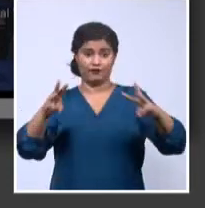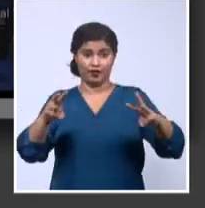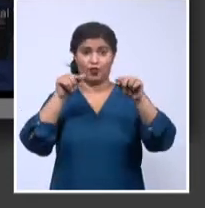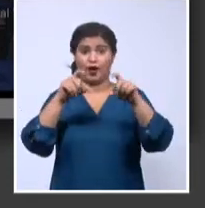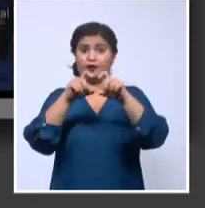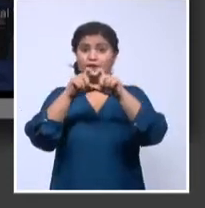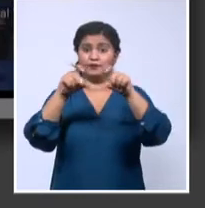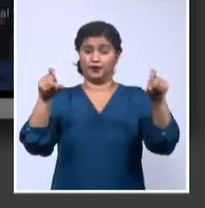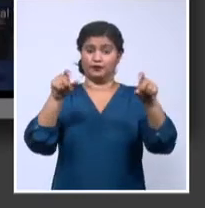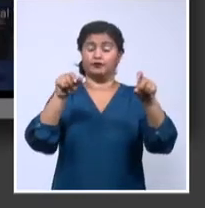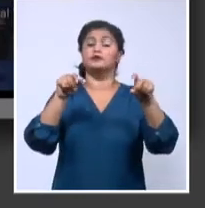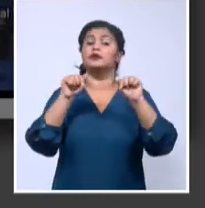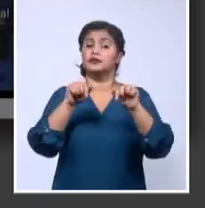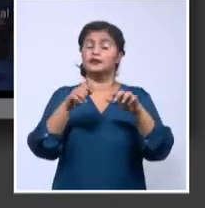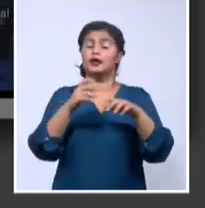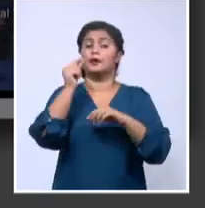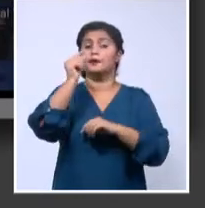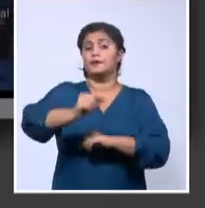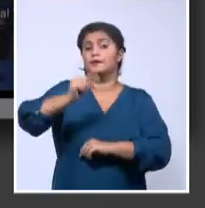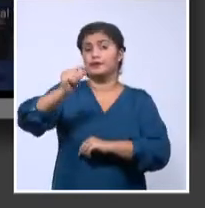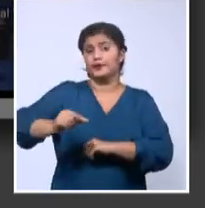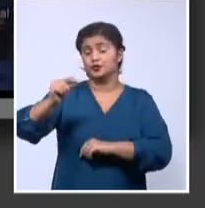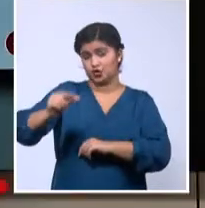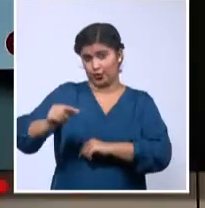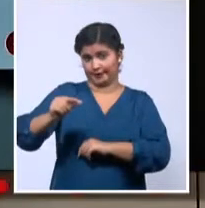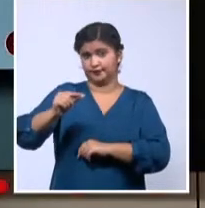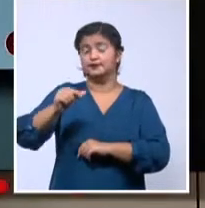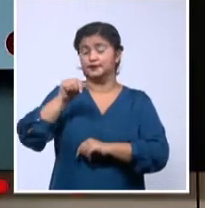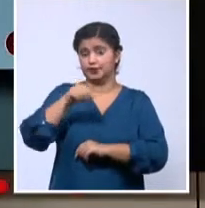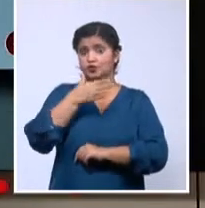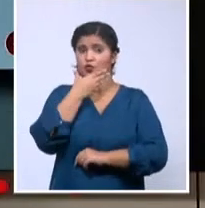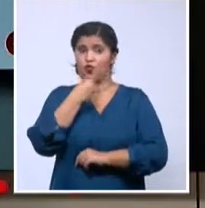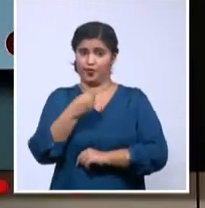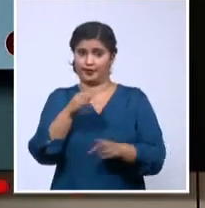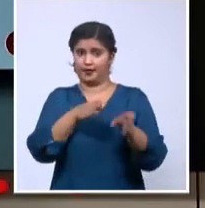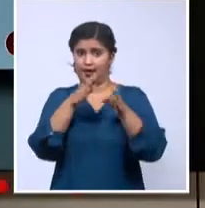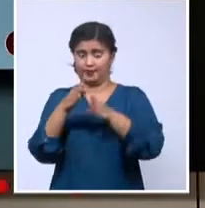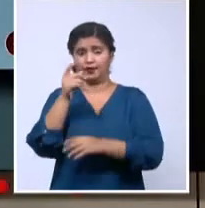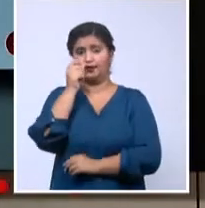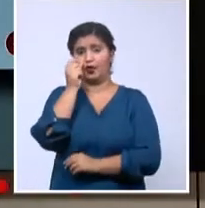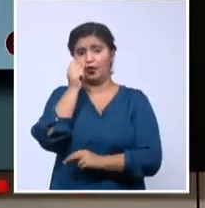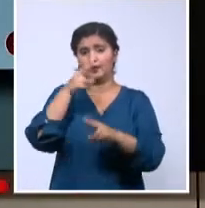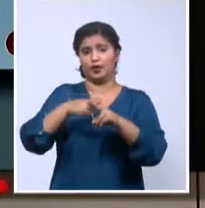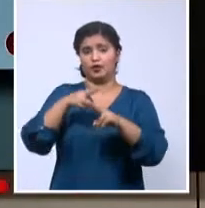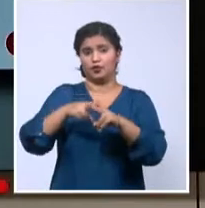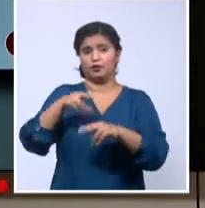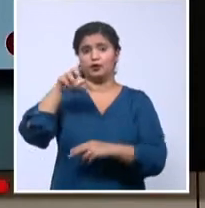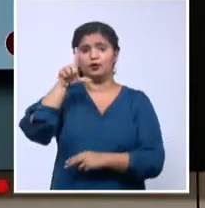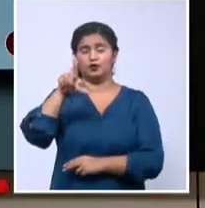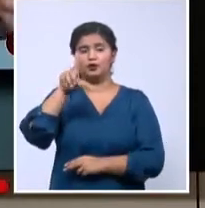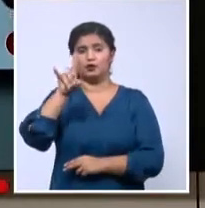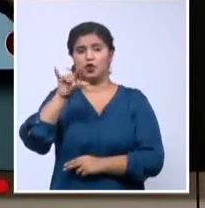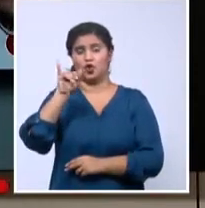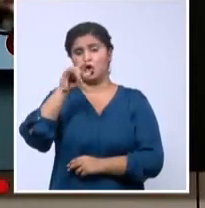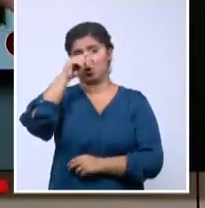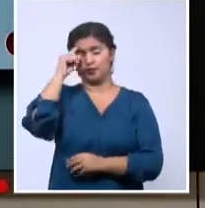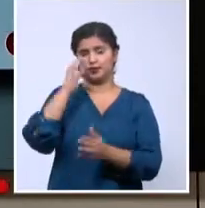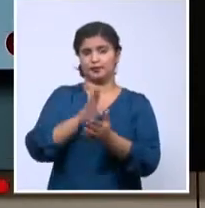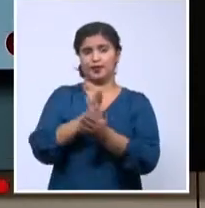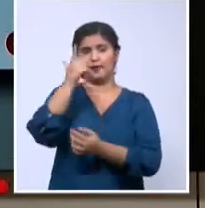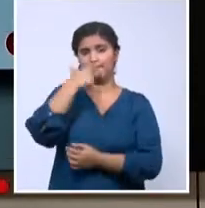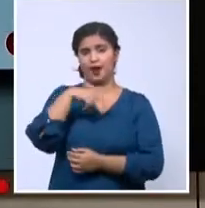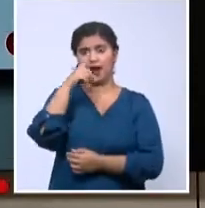los participantes que no son negociables. Luis Manuel Otero Alcántara, Otero Alcántara, más que demostrado